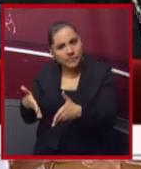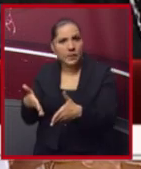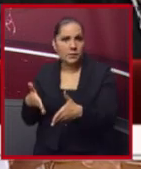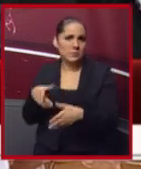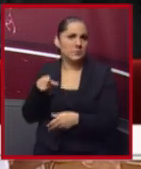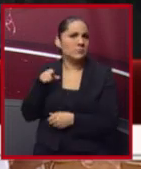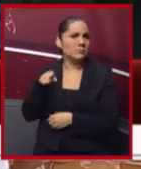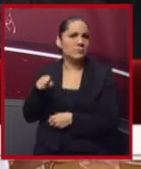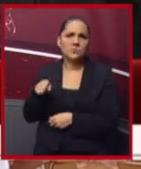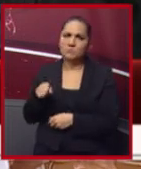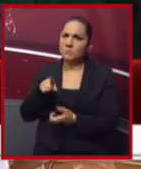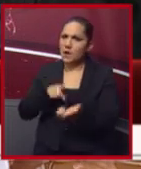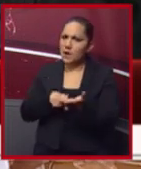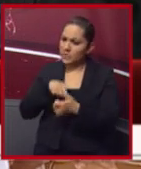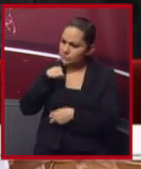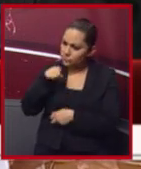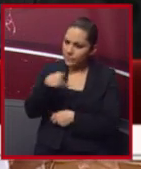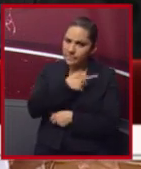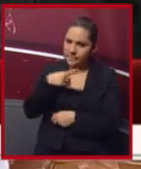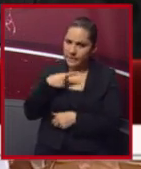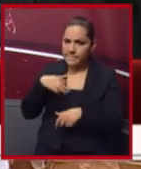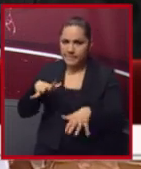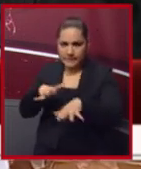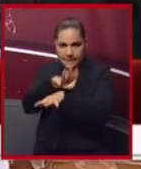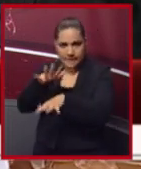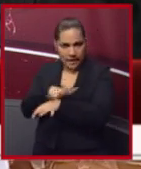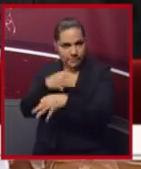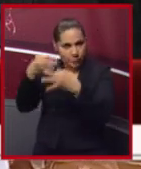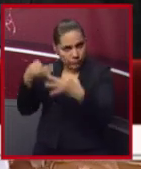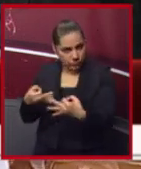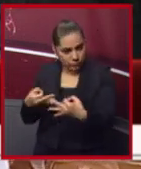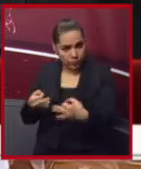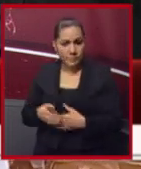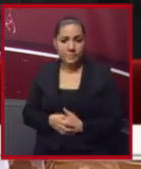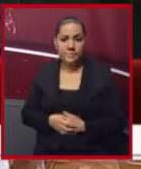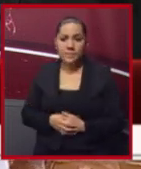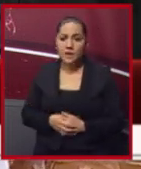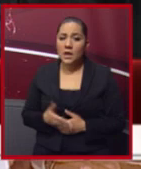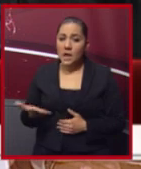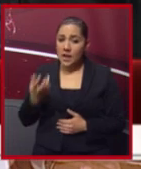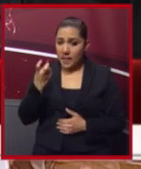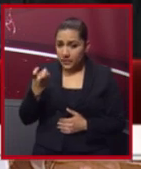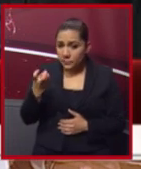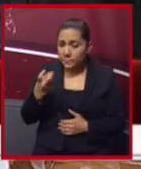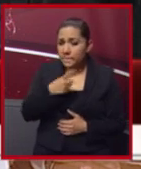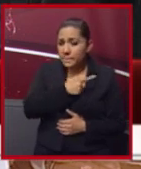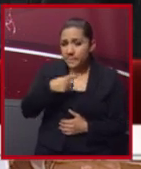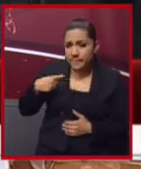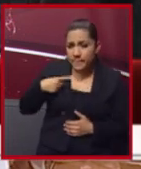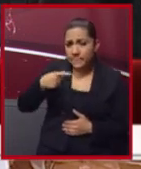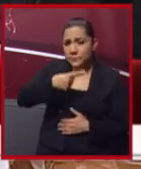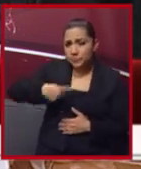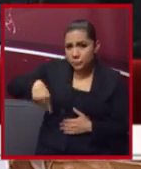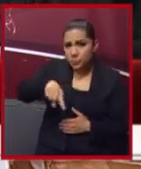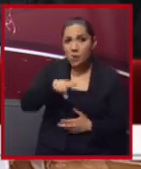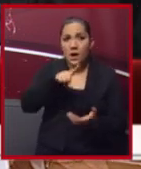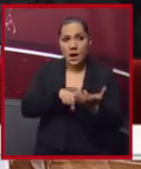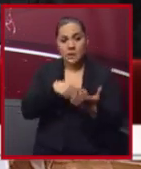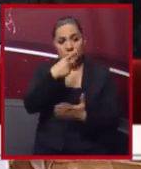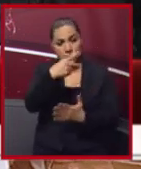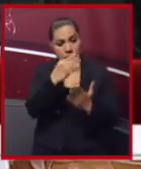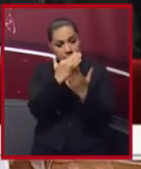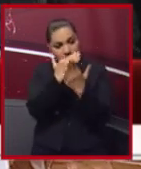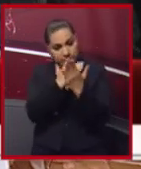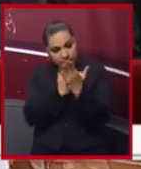investigaciones, evidentemente, al momento de ser solapado, de ser subsidiado por el texto